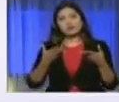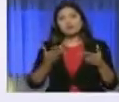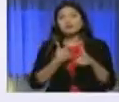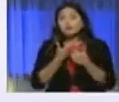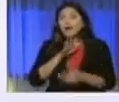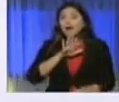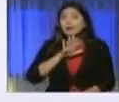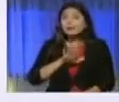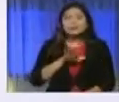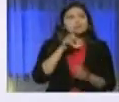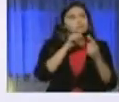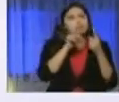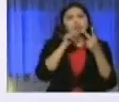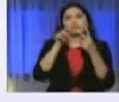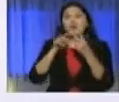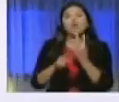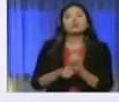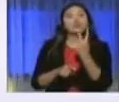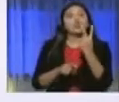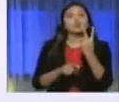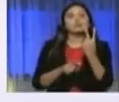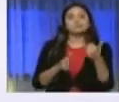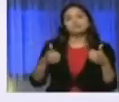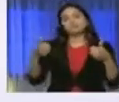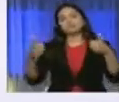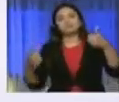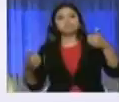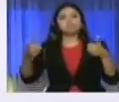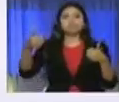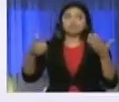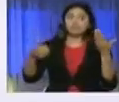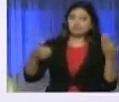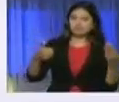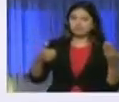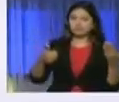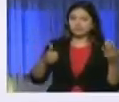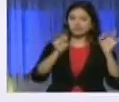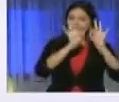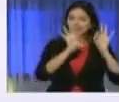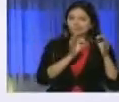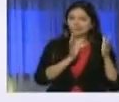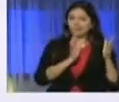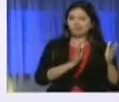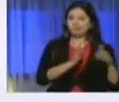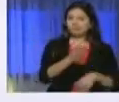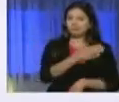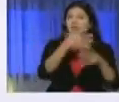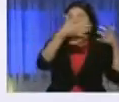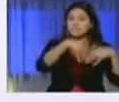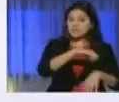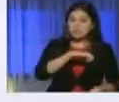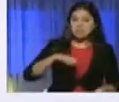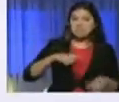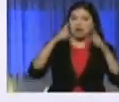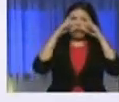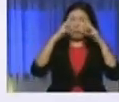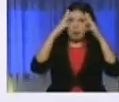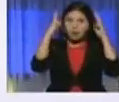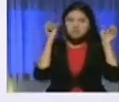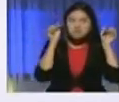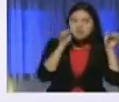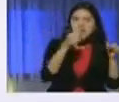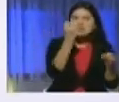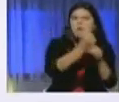paradigmas distintos, dos modelos. El modelo de la oligarquía, de Fede Cámara, de Ramos Alup, que los trabajadores